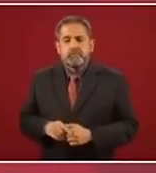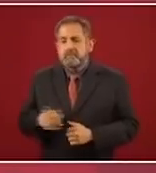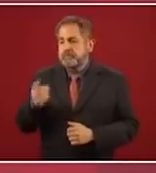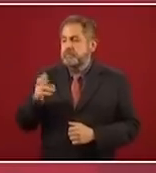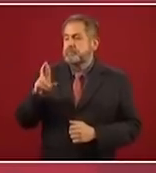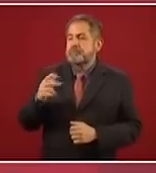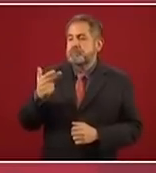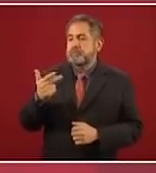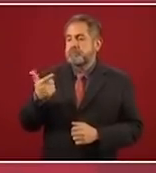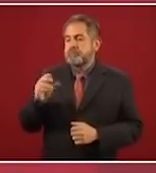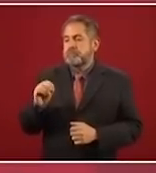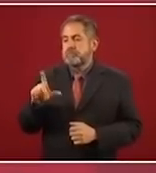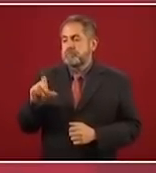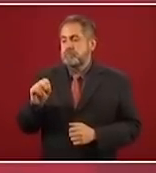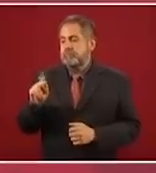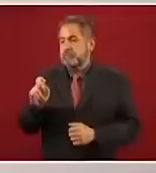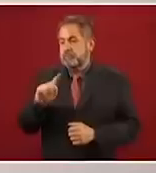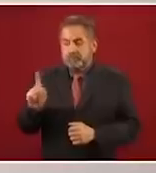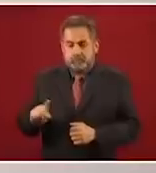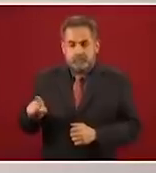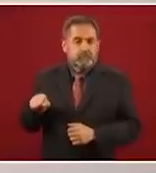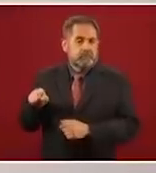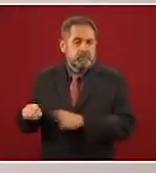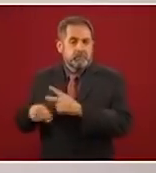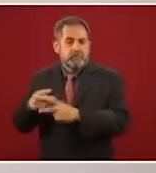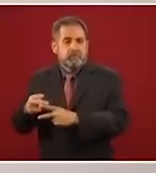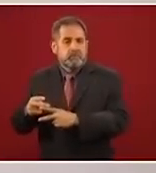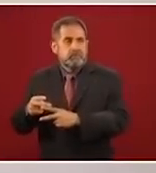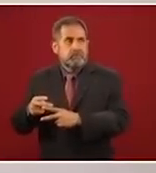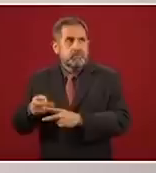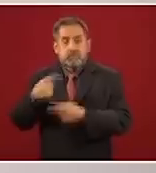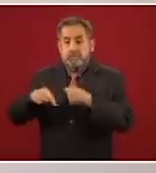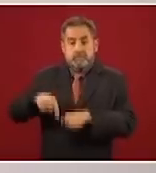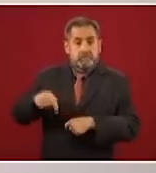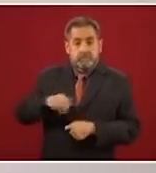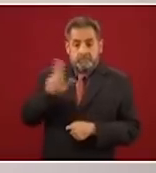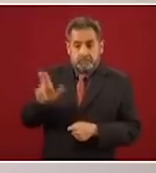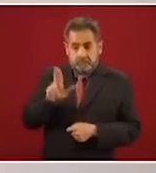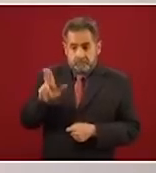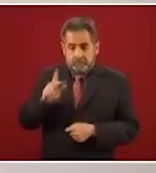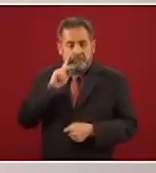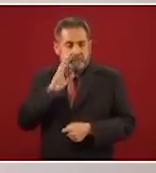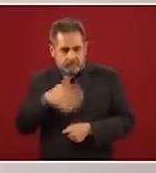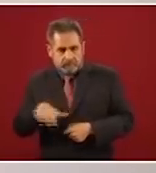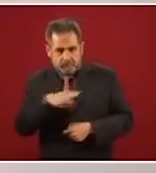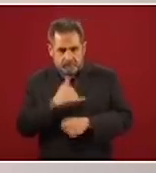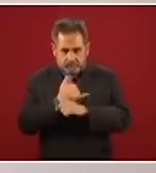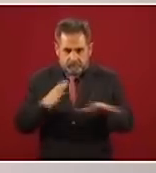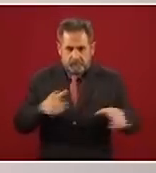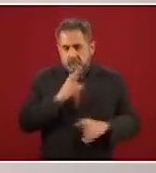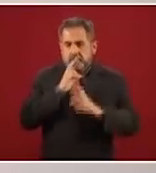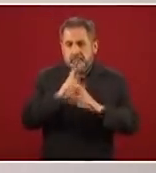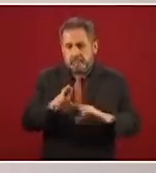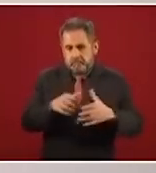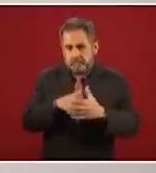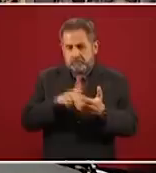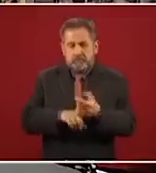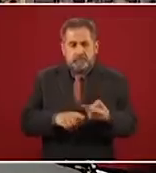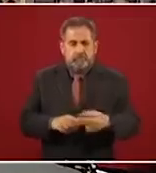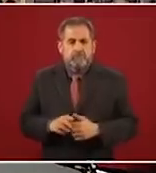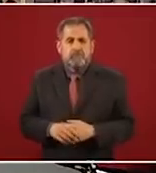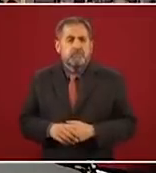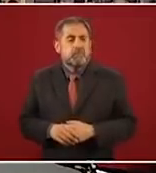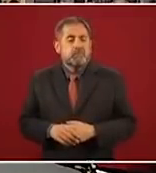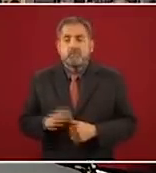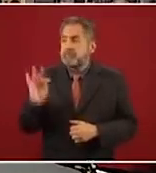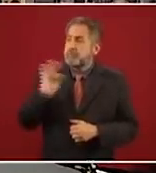doctor Hugo López-Gatell, que va a estar acá el martes, va a buscar información y va a dar respuesta. ¿Se podría crear un